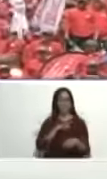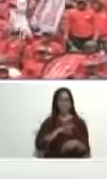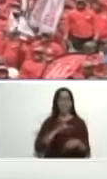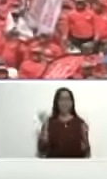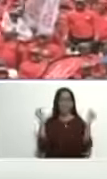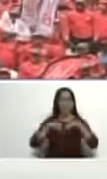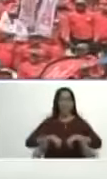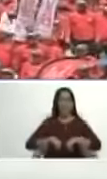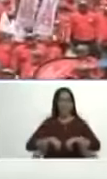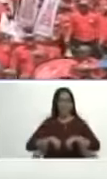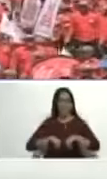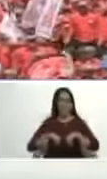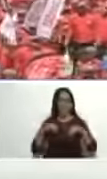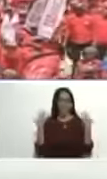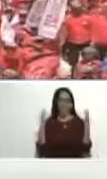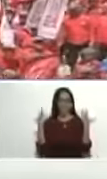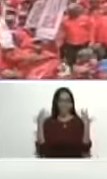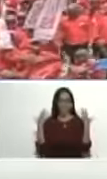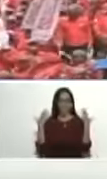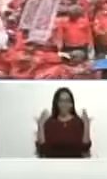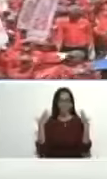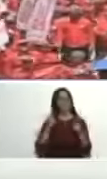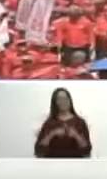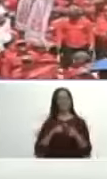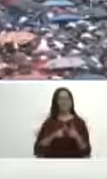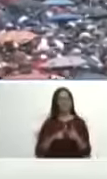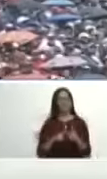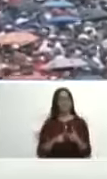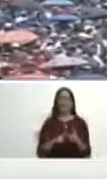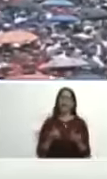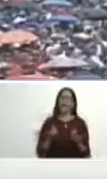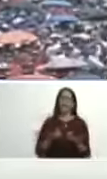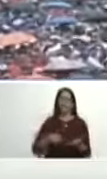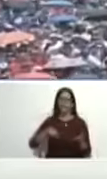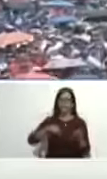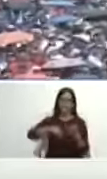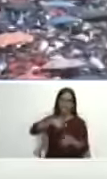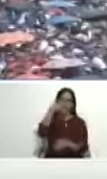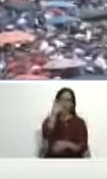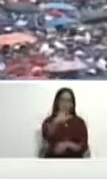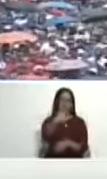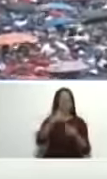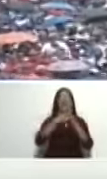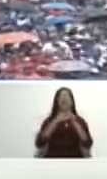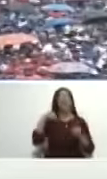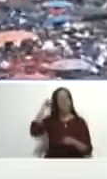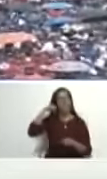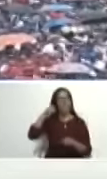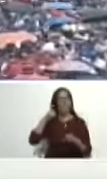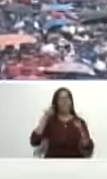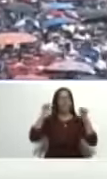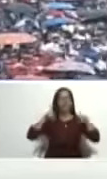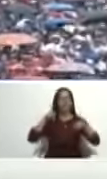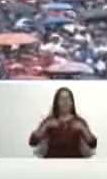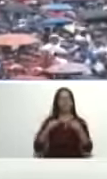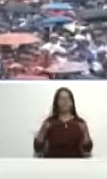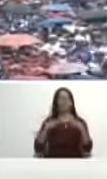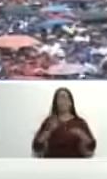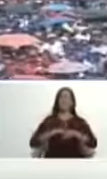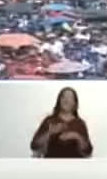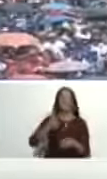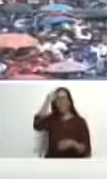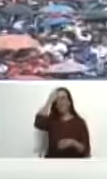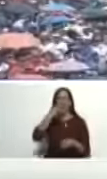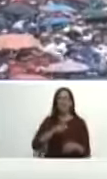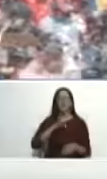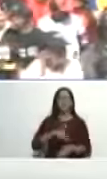acuerdo? Bueno. Entonces a darle like a todos los videos que están saliendo hoy, porque el pueblo